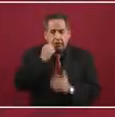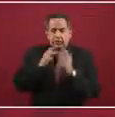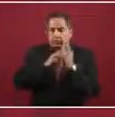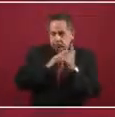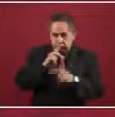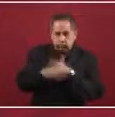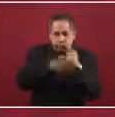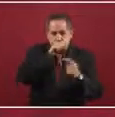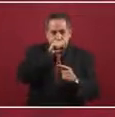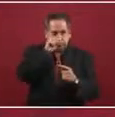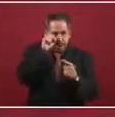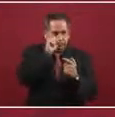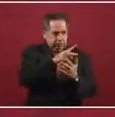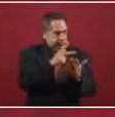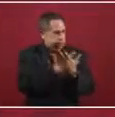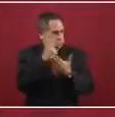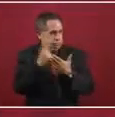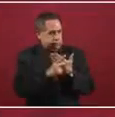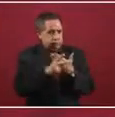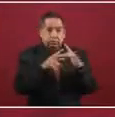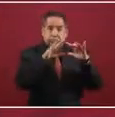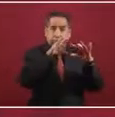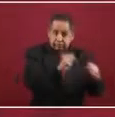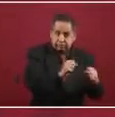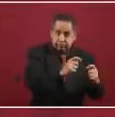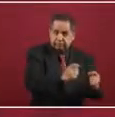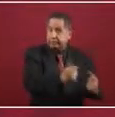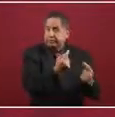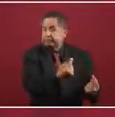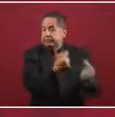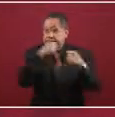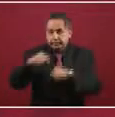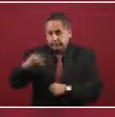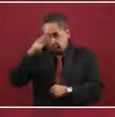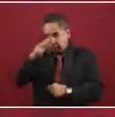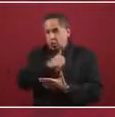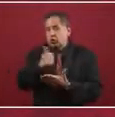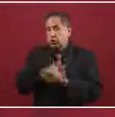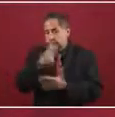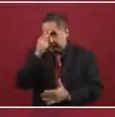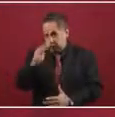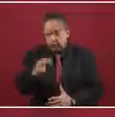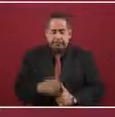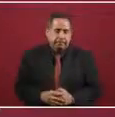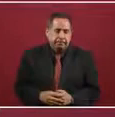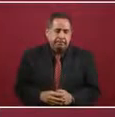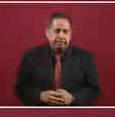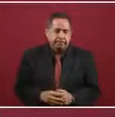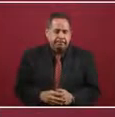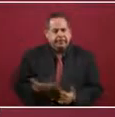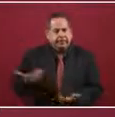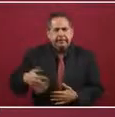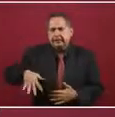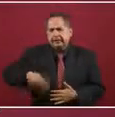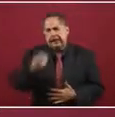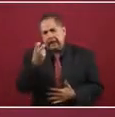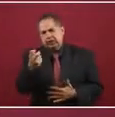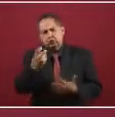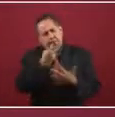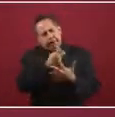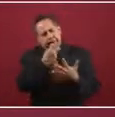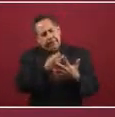reinstale este programa. Entonces, estas fueron algunas de las principales cuestiones que